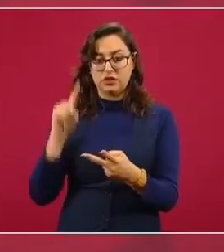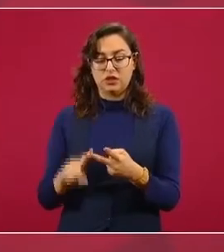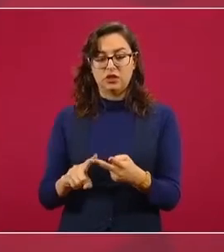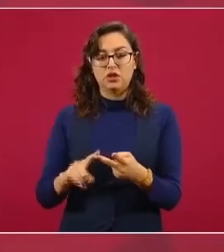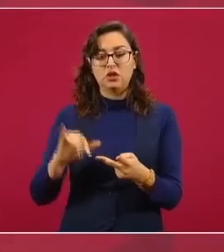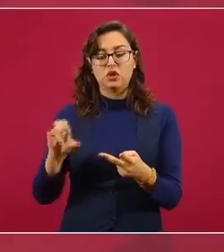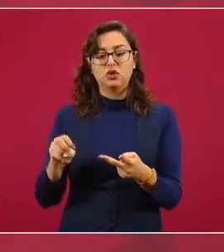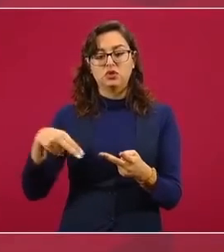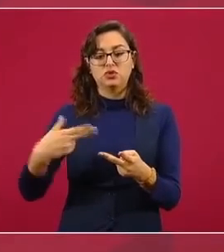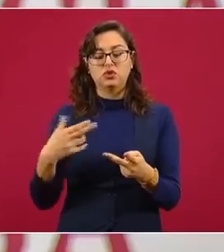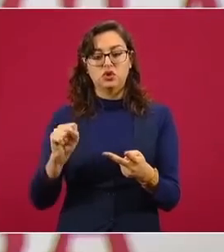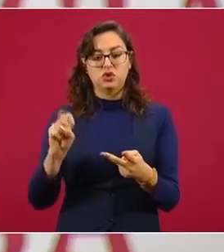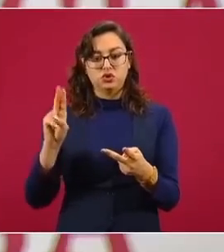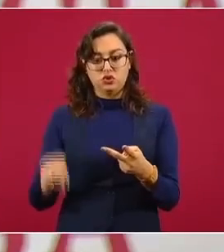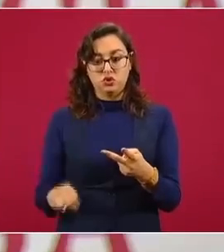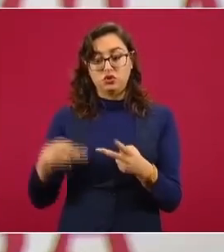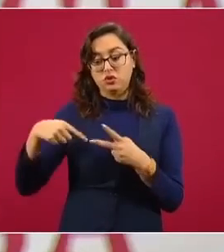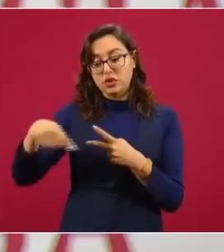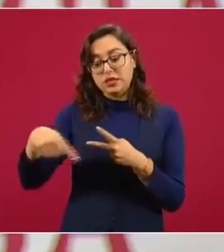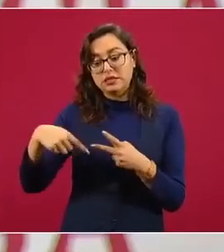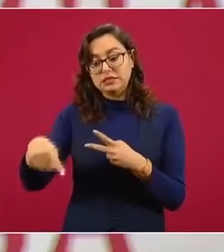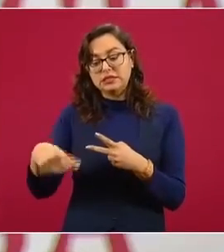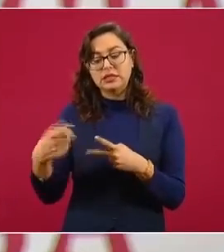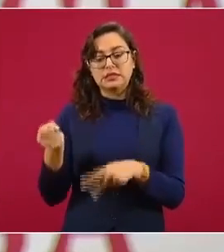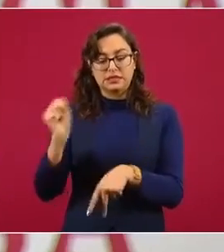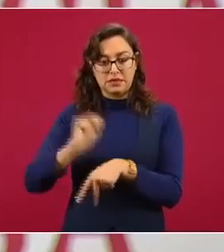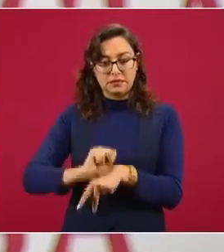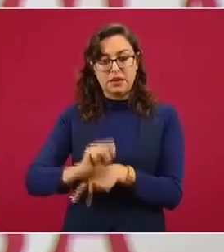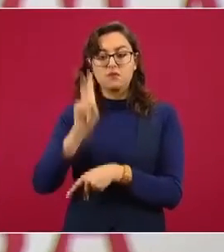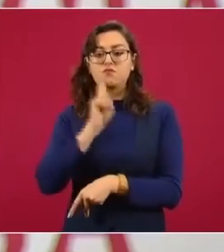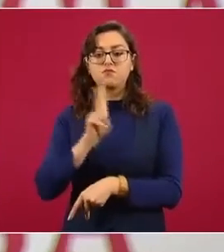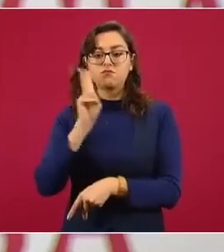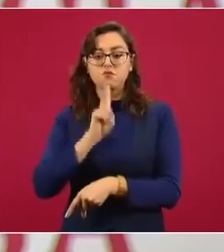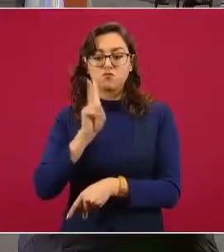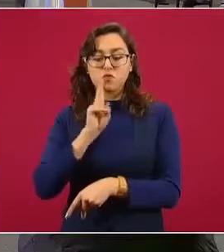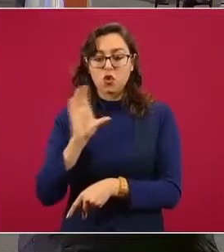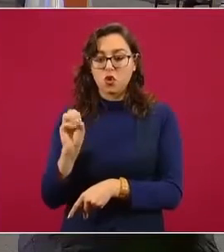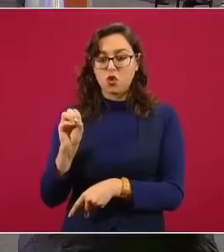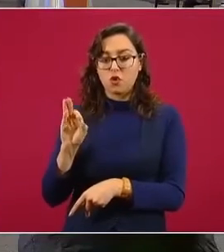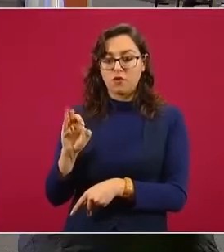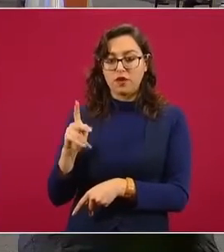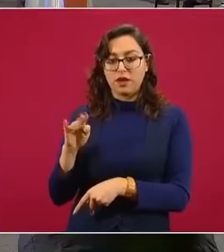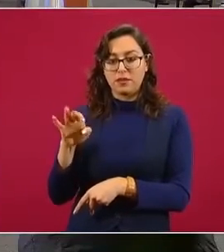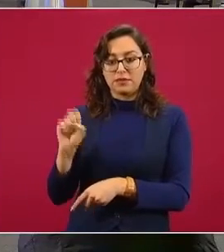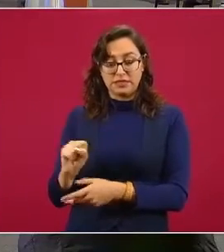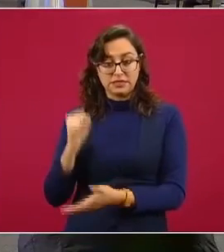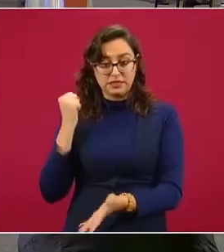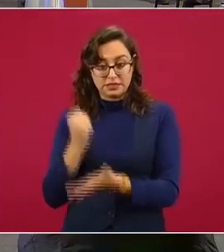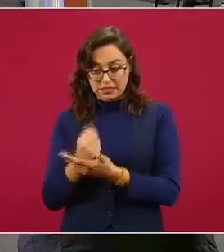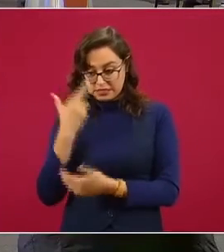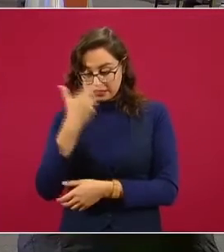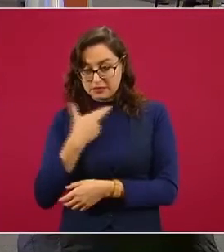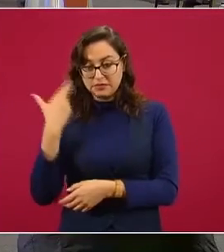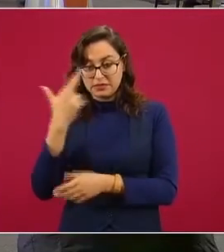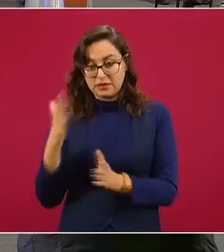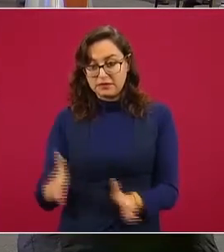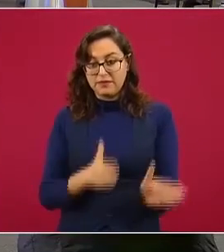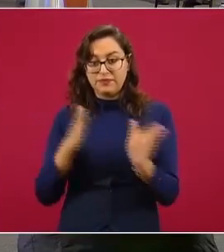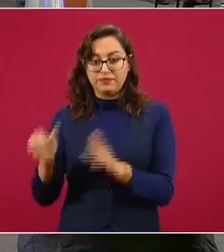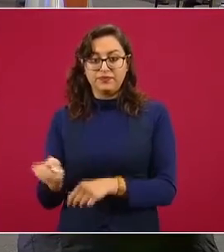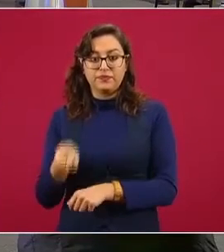Janssen. Esperamos que esta semana lleguen las primeras dosis, y en cuanto autorice COFEPRIS, pues ya se pueda iniciar este estudio de fase